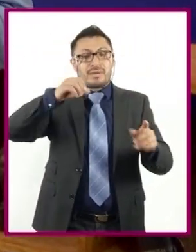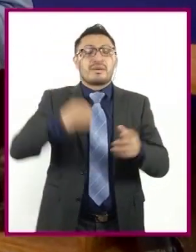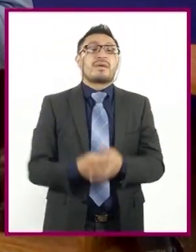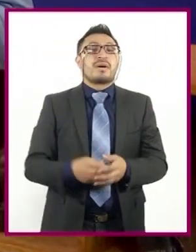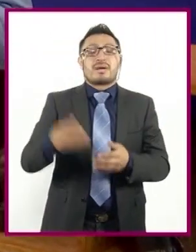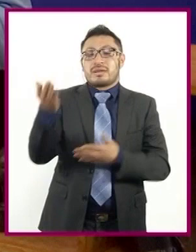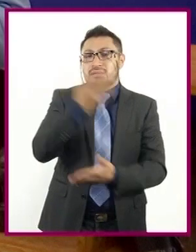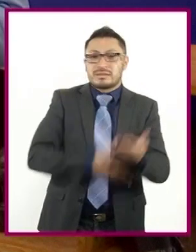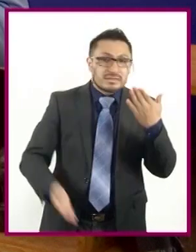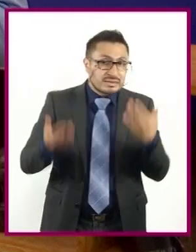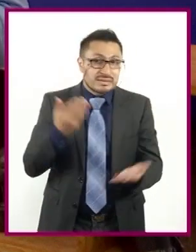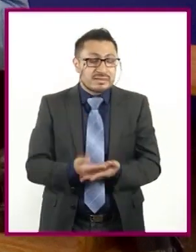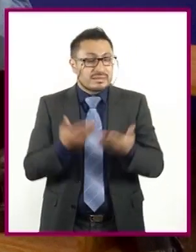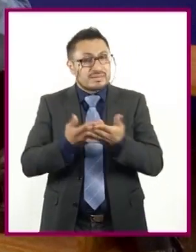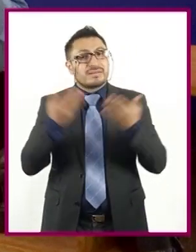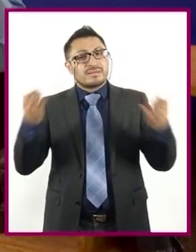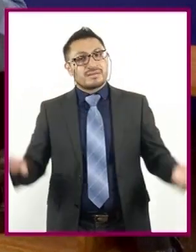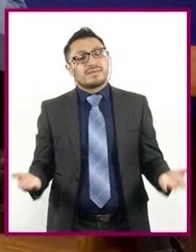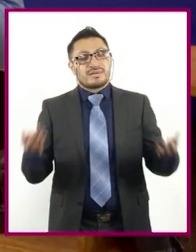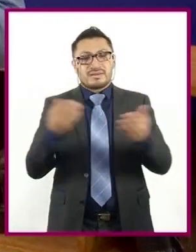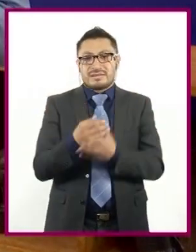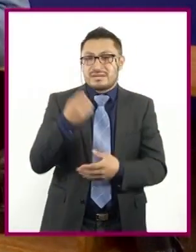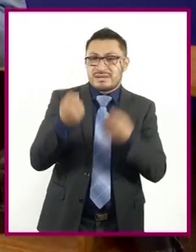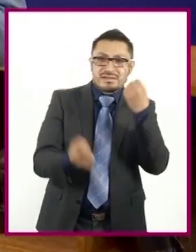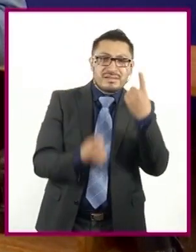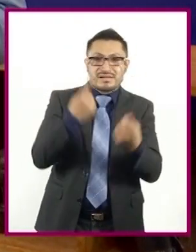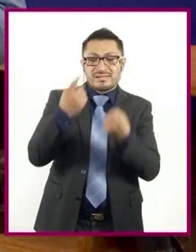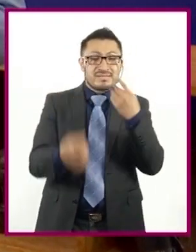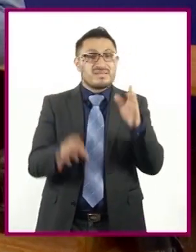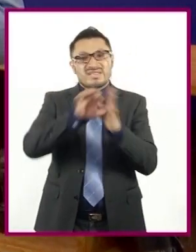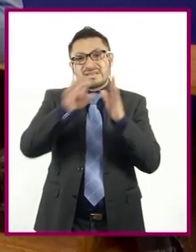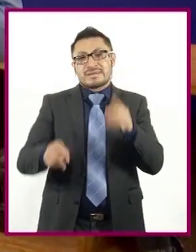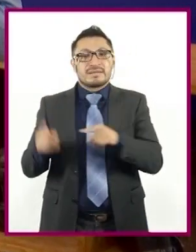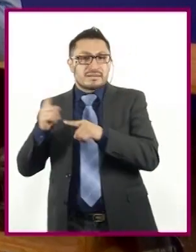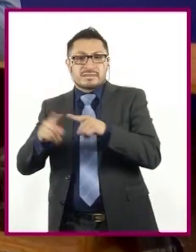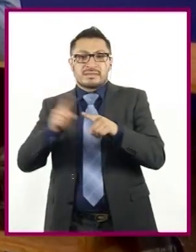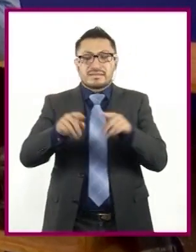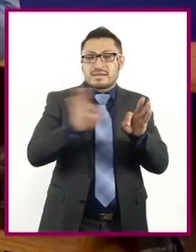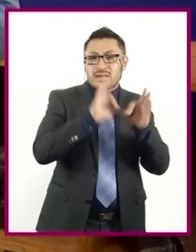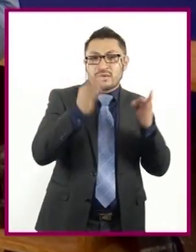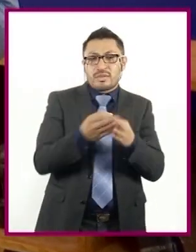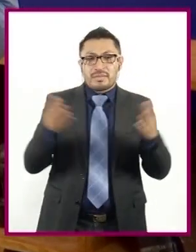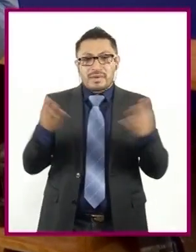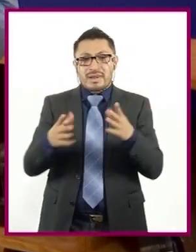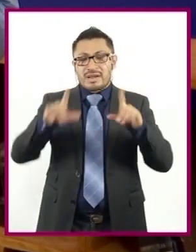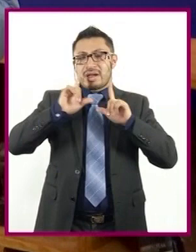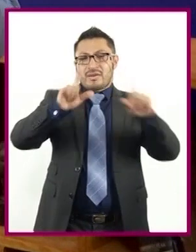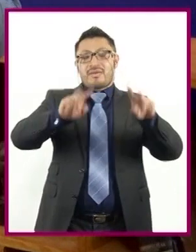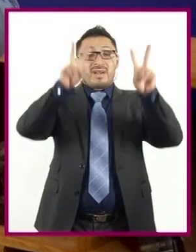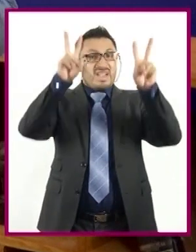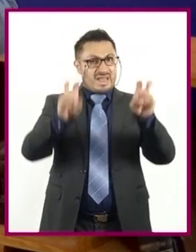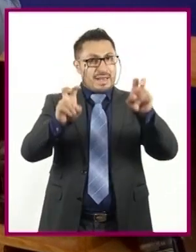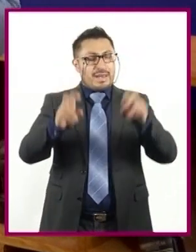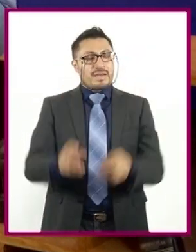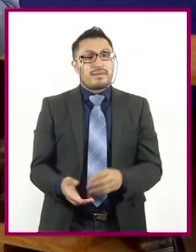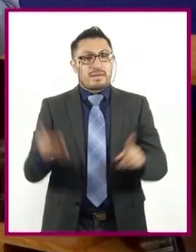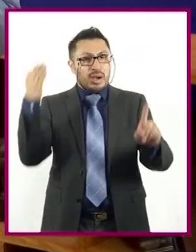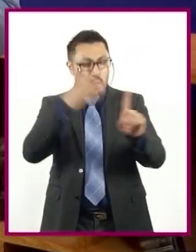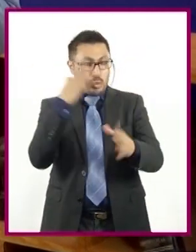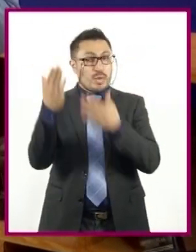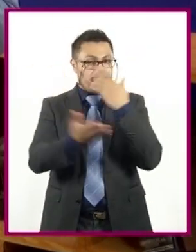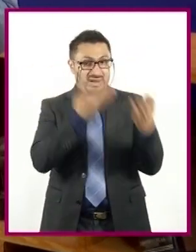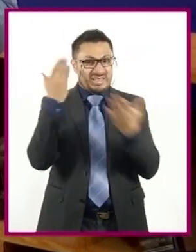les compartiré a continuación algunos ejemplos de las distintas maneras de elaborar una ficha temática con fines de